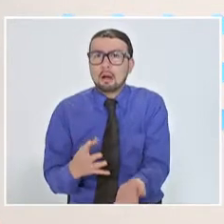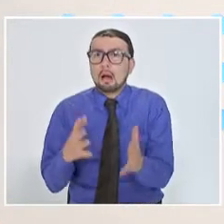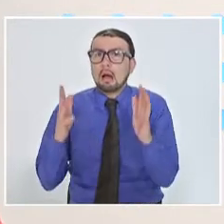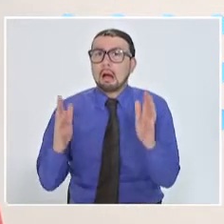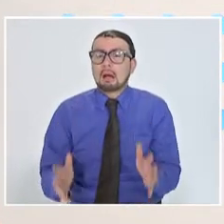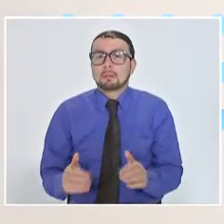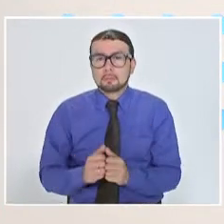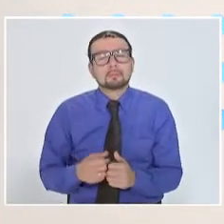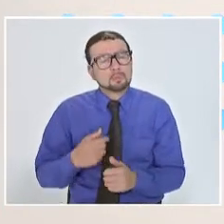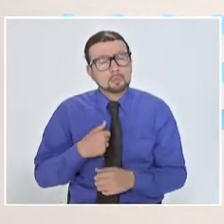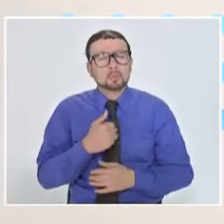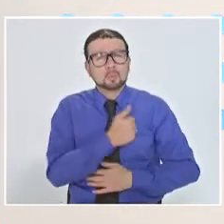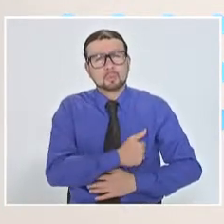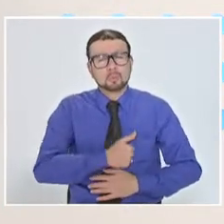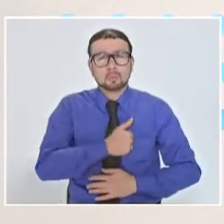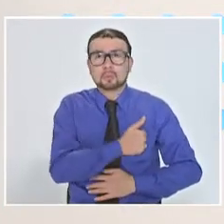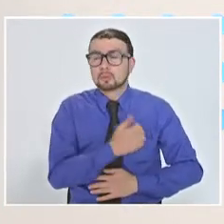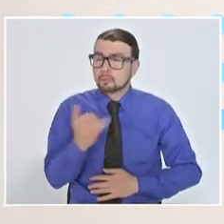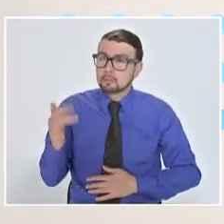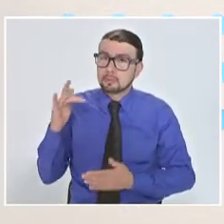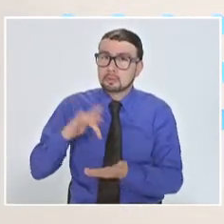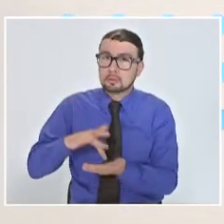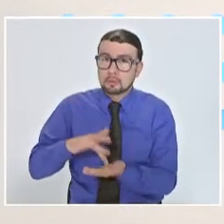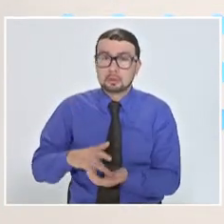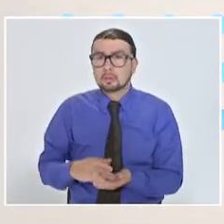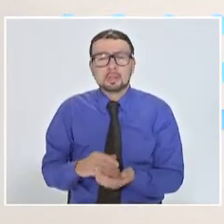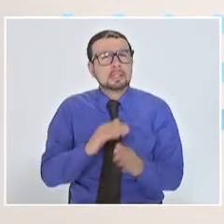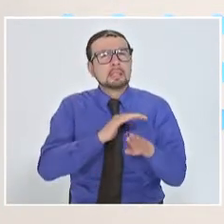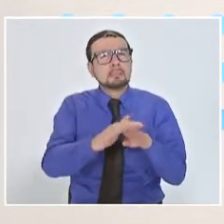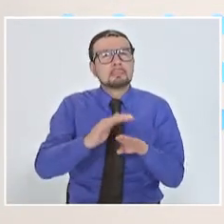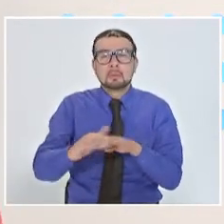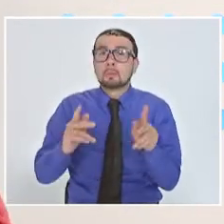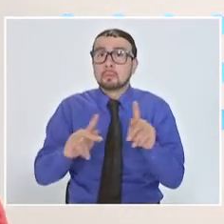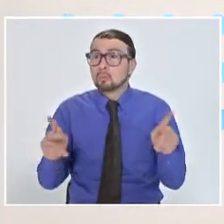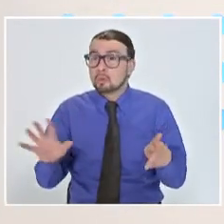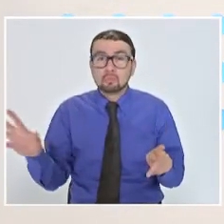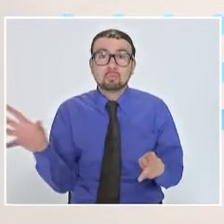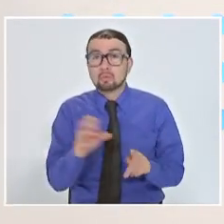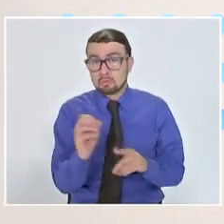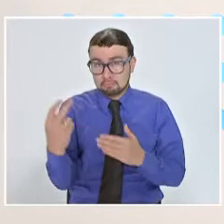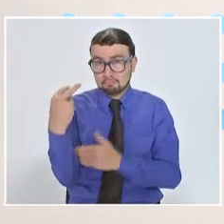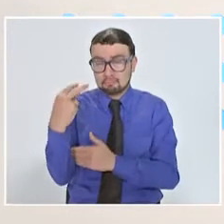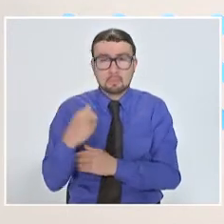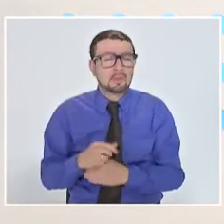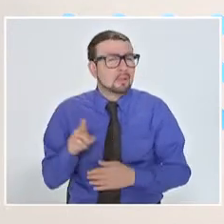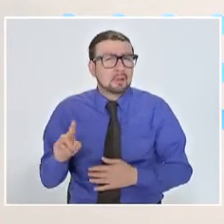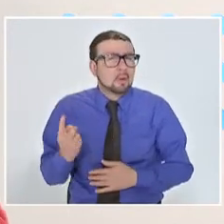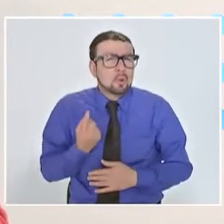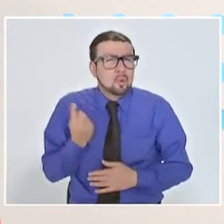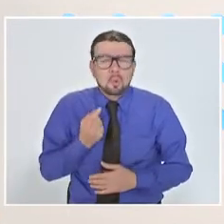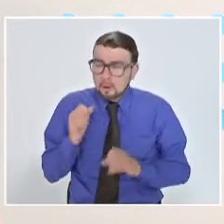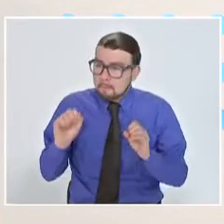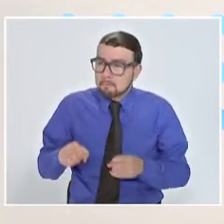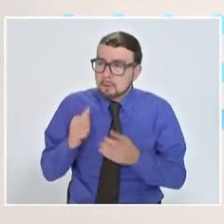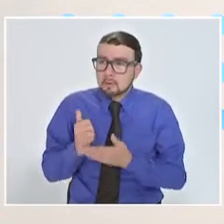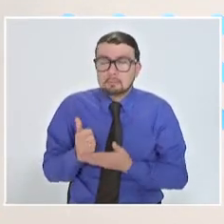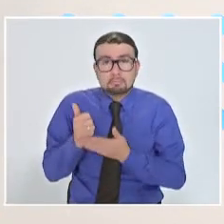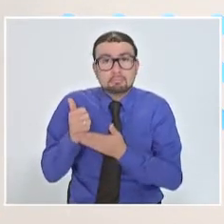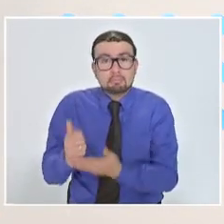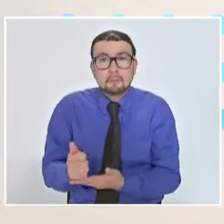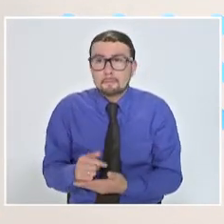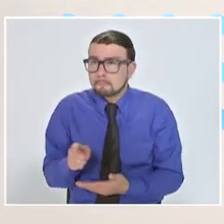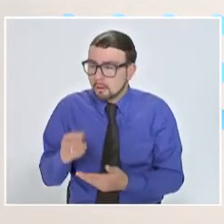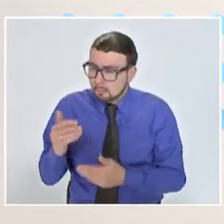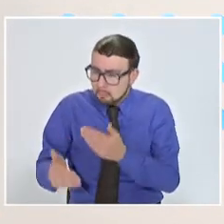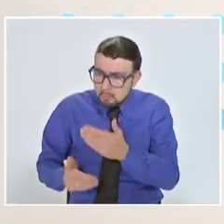yo, de corazón, invito a todas las personas que nos ven en este momento, la única manera de uno adelantársele al proceso